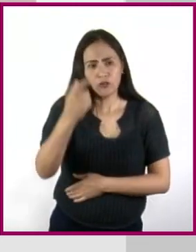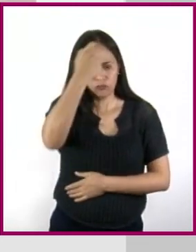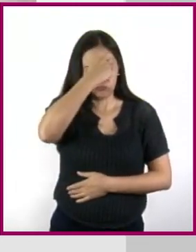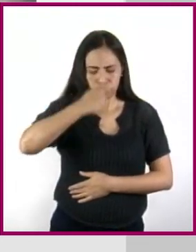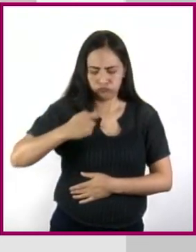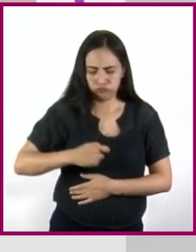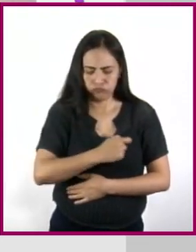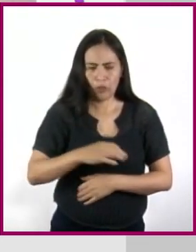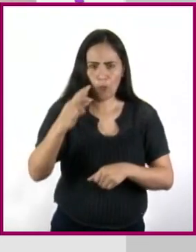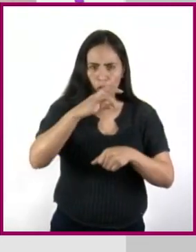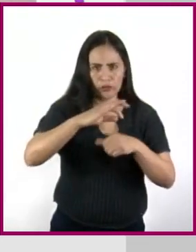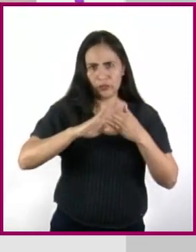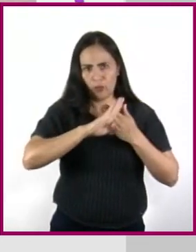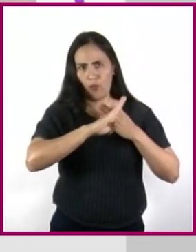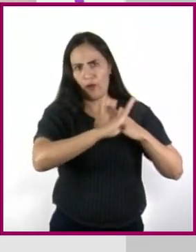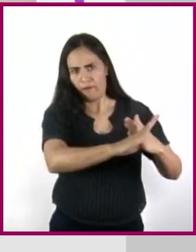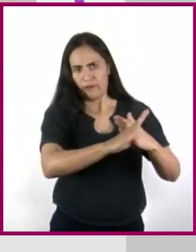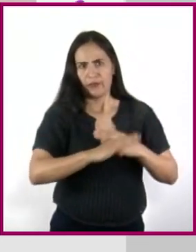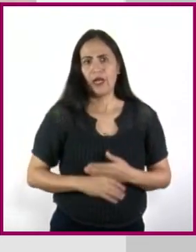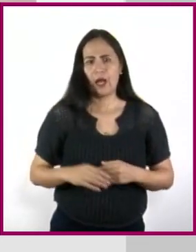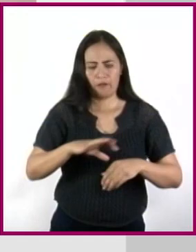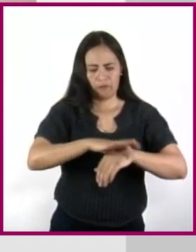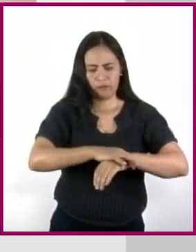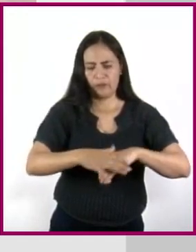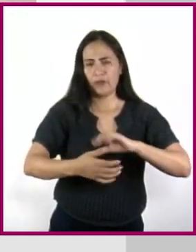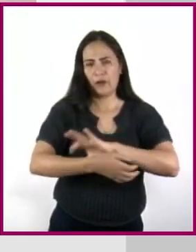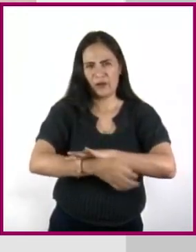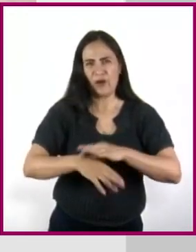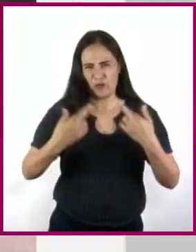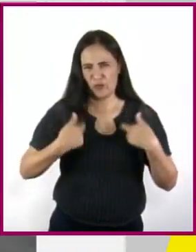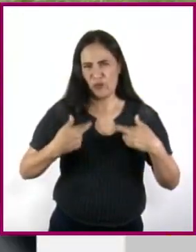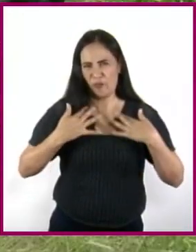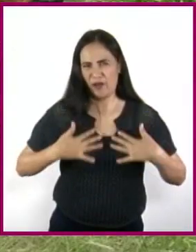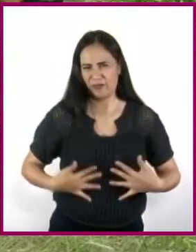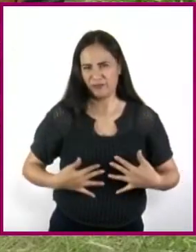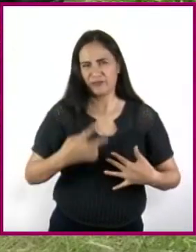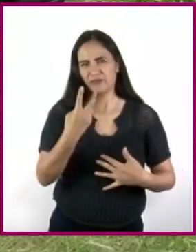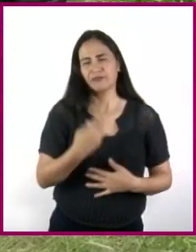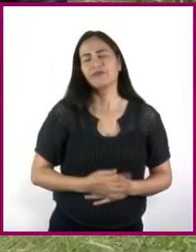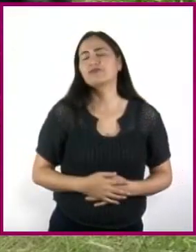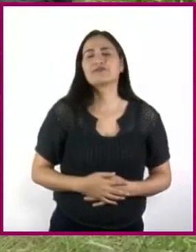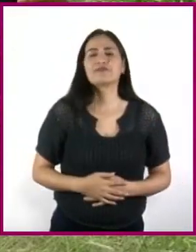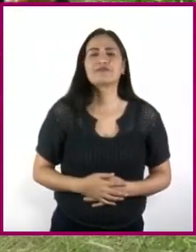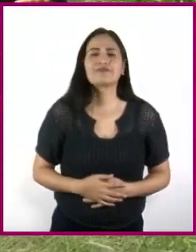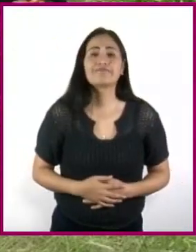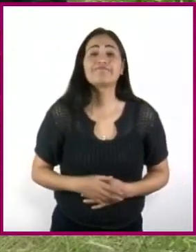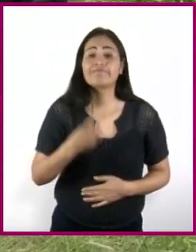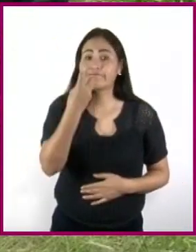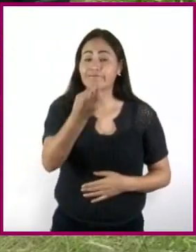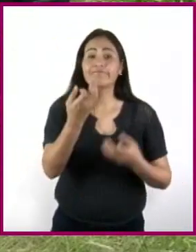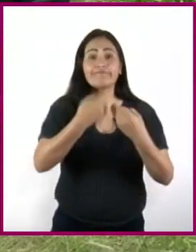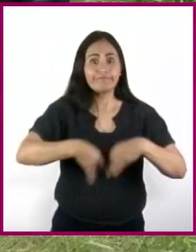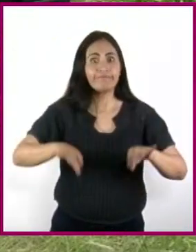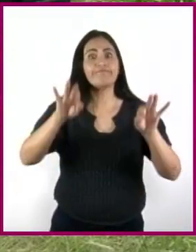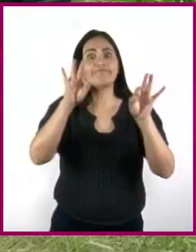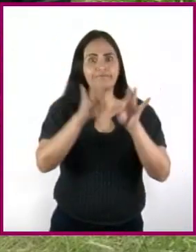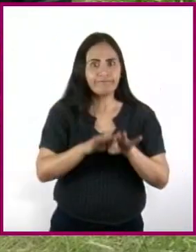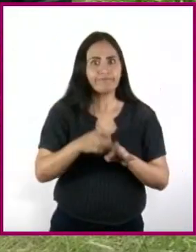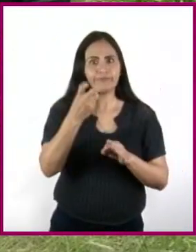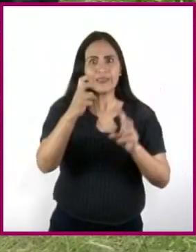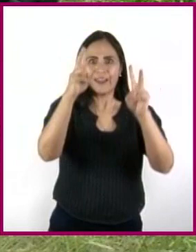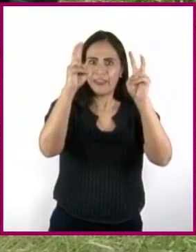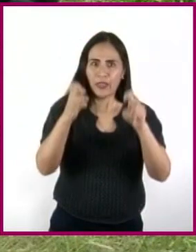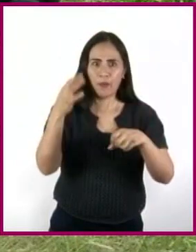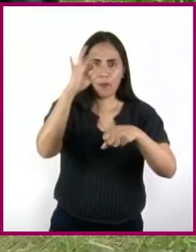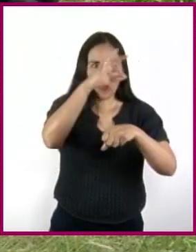repelente, utilizar ropa de manga larga. Prevenir 2 enfermedades, eso es lo que necesito hacer. Qué importante es todo lo que hay que aprender sobre los mosquitos y